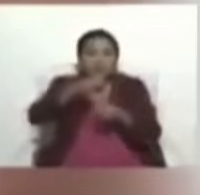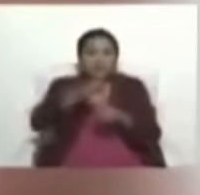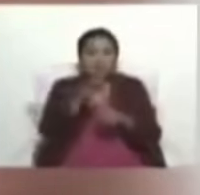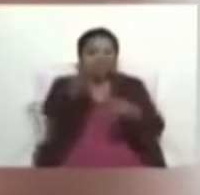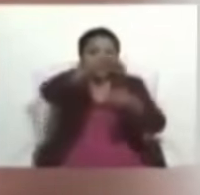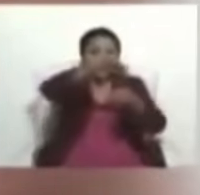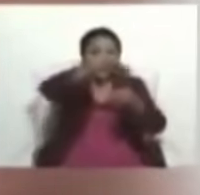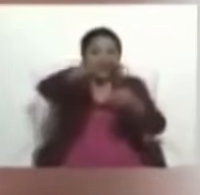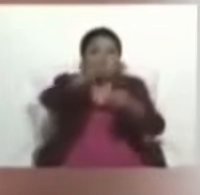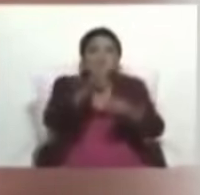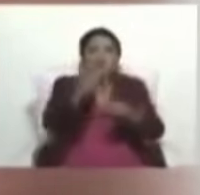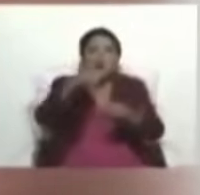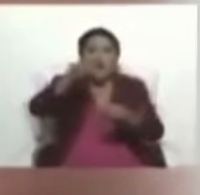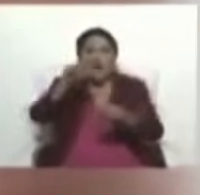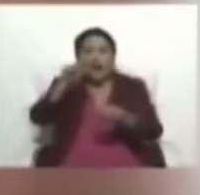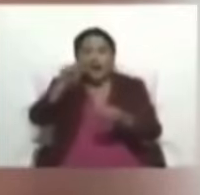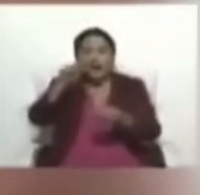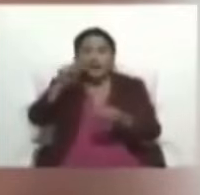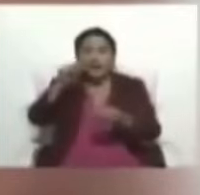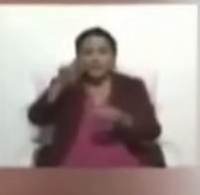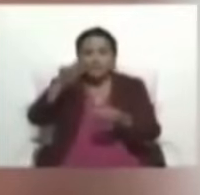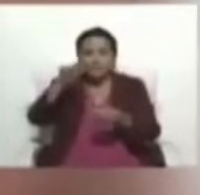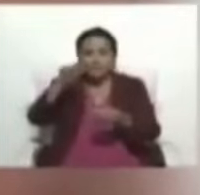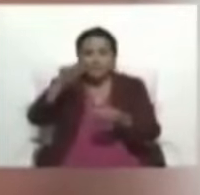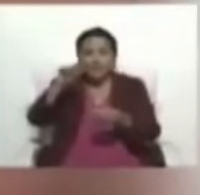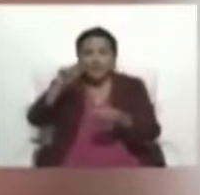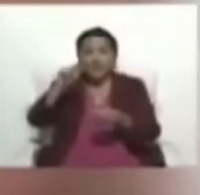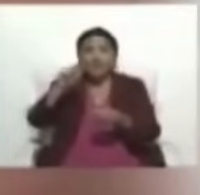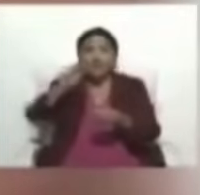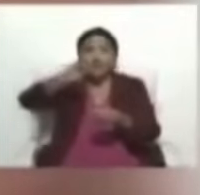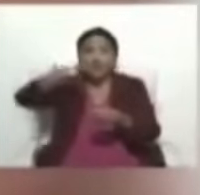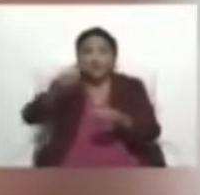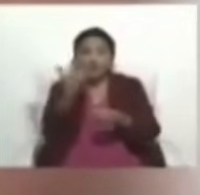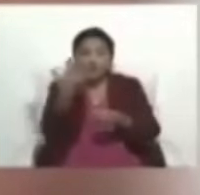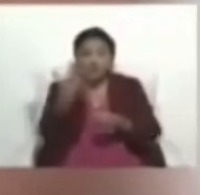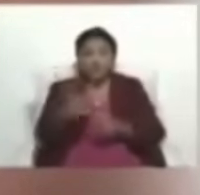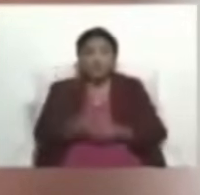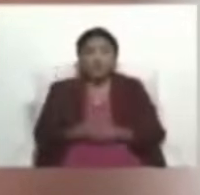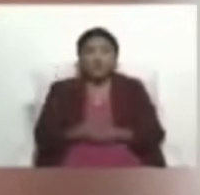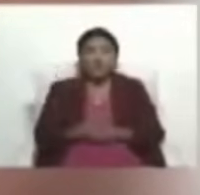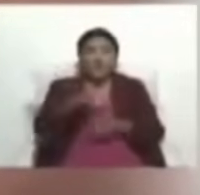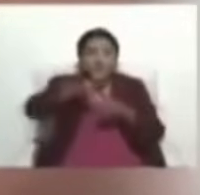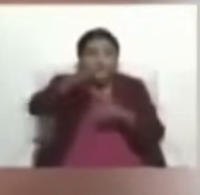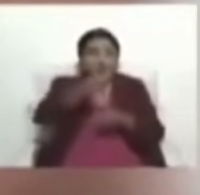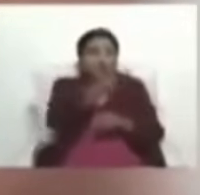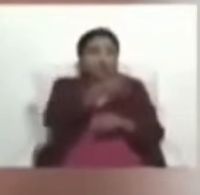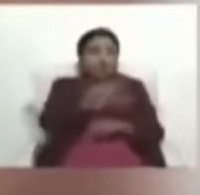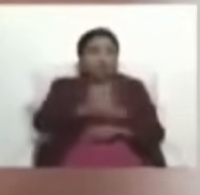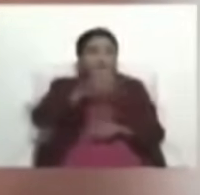Alpran, dos listas de Alpran de 0.5. Alpran, ahí es Alprazolam. Ellos